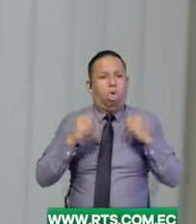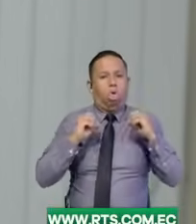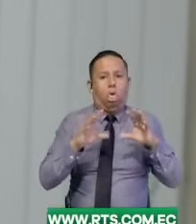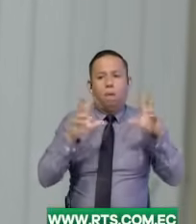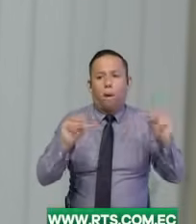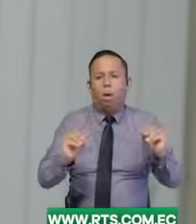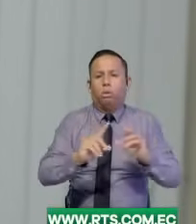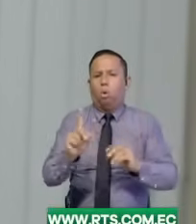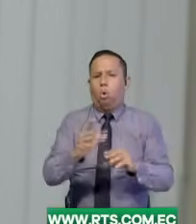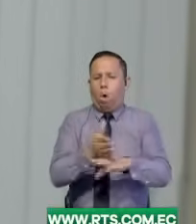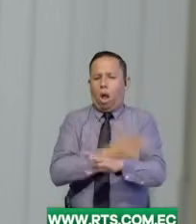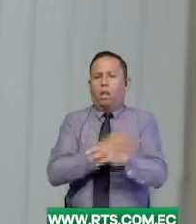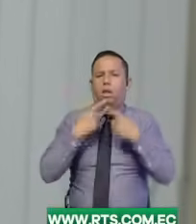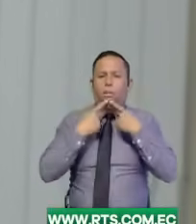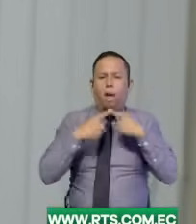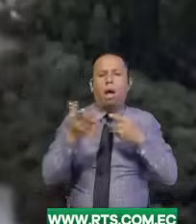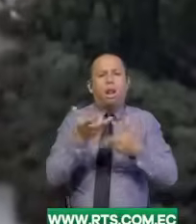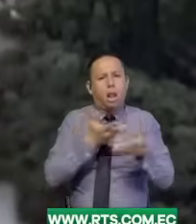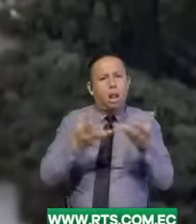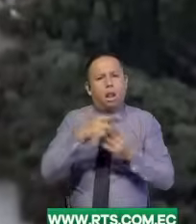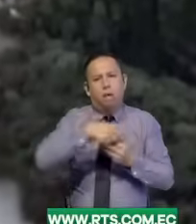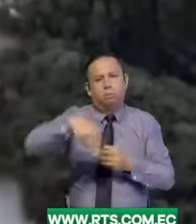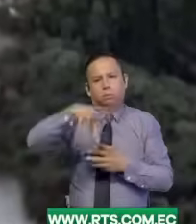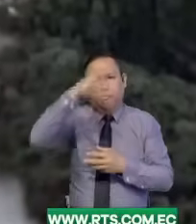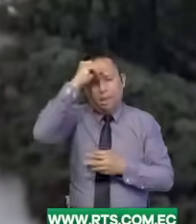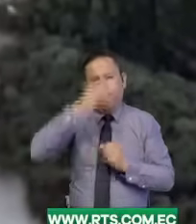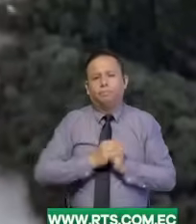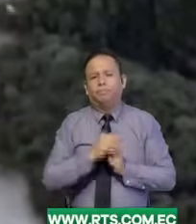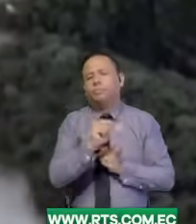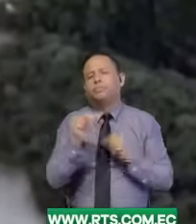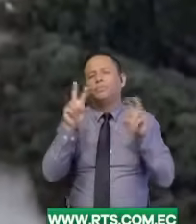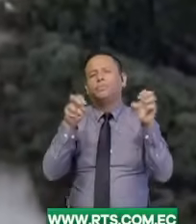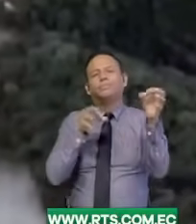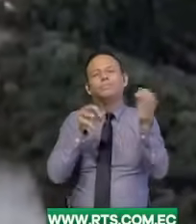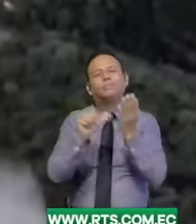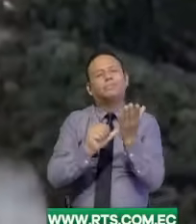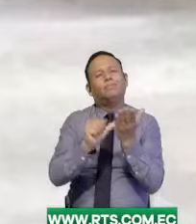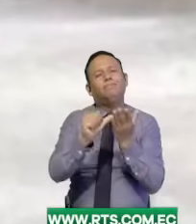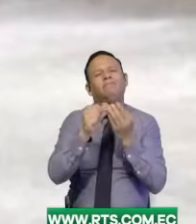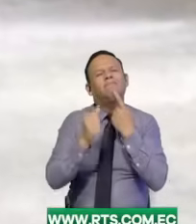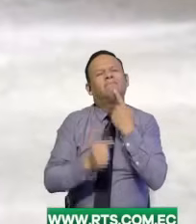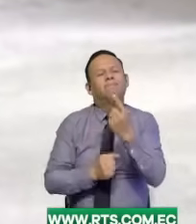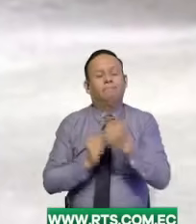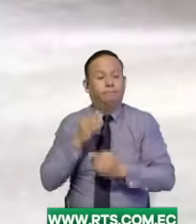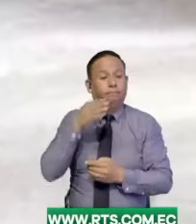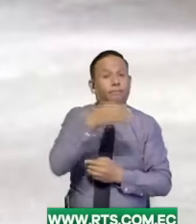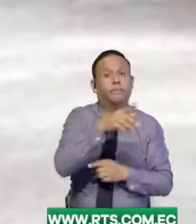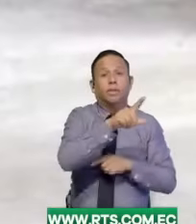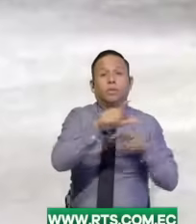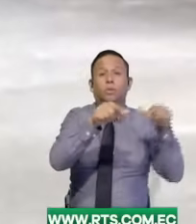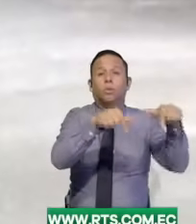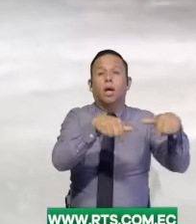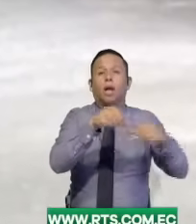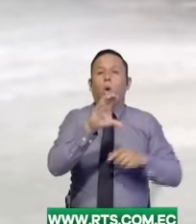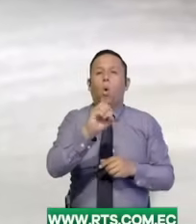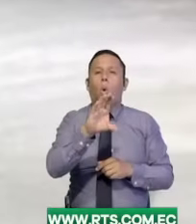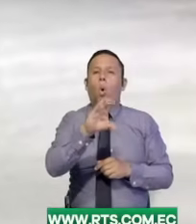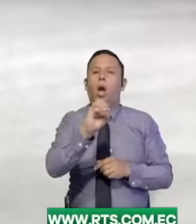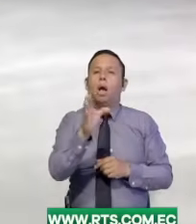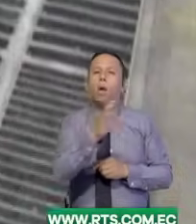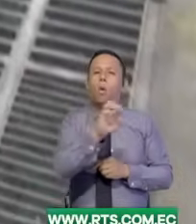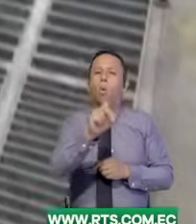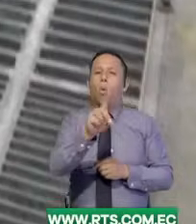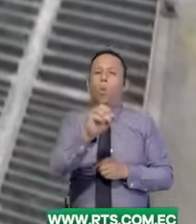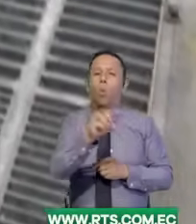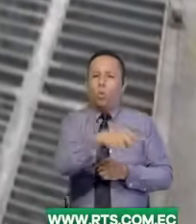sociales de las empresas distribuidoras. En otro tema, el ministro señaló que visitará la central eléctrica Coca-Cola Sinclair este jueves